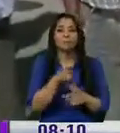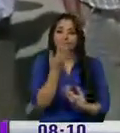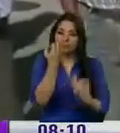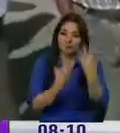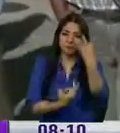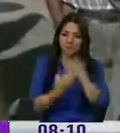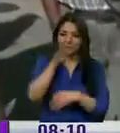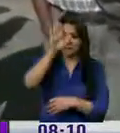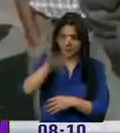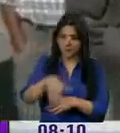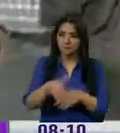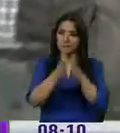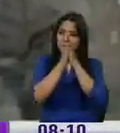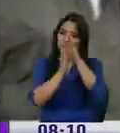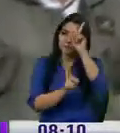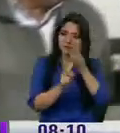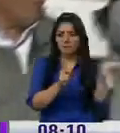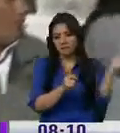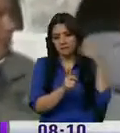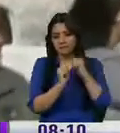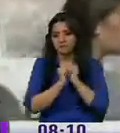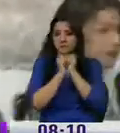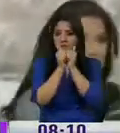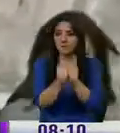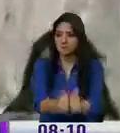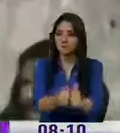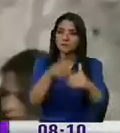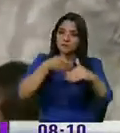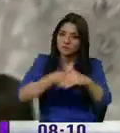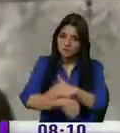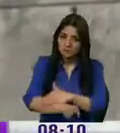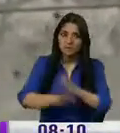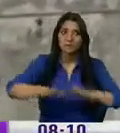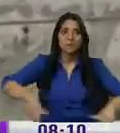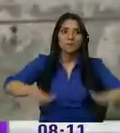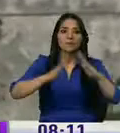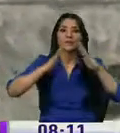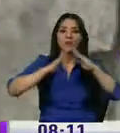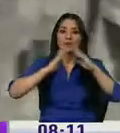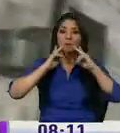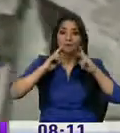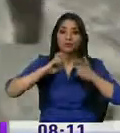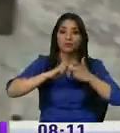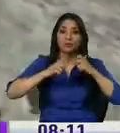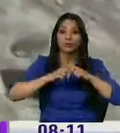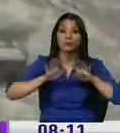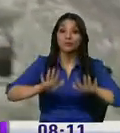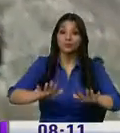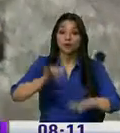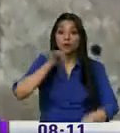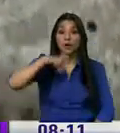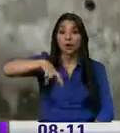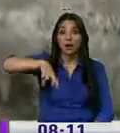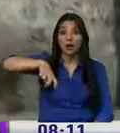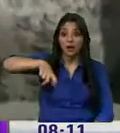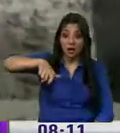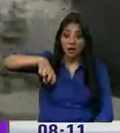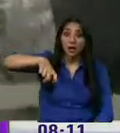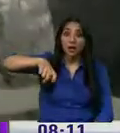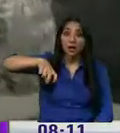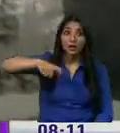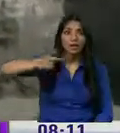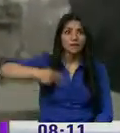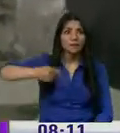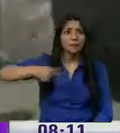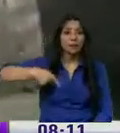comentando les voy a pedir a todos los moradores que me acompañen porque vamos a ingresar a una de las viviendas y vamos a ver el problema que tienen cuando abren la llave de agua